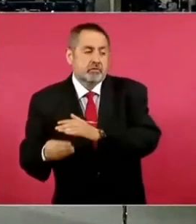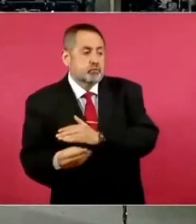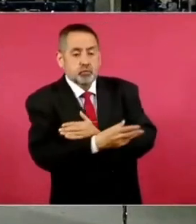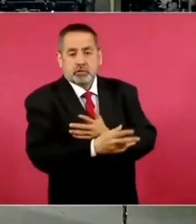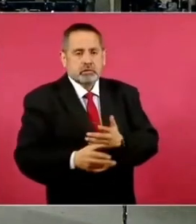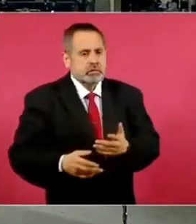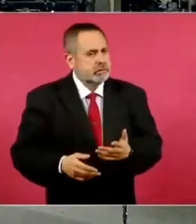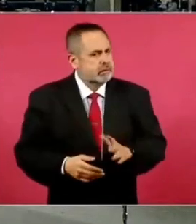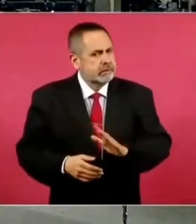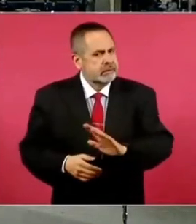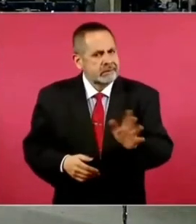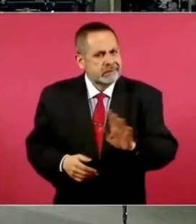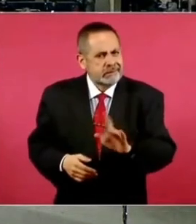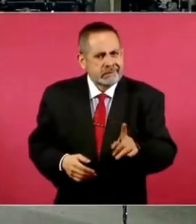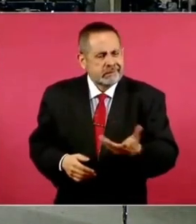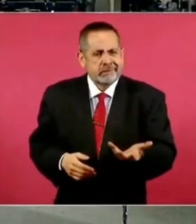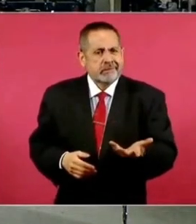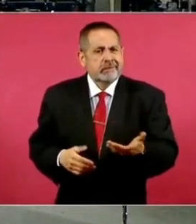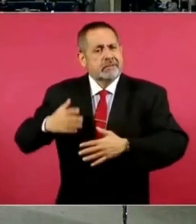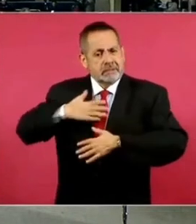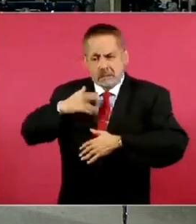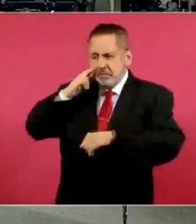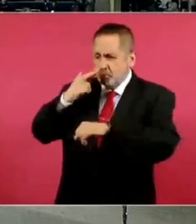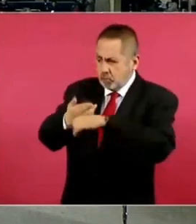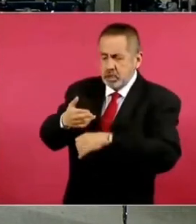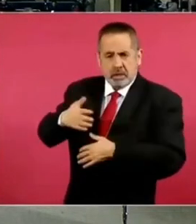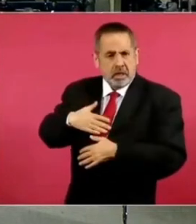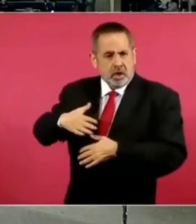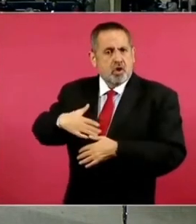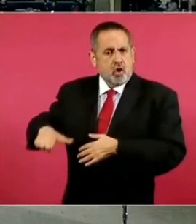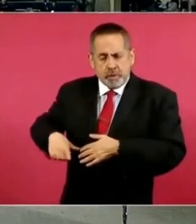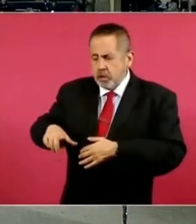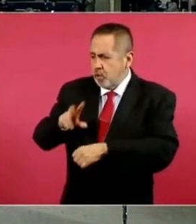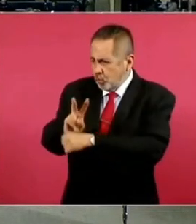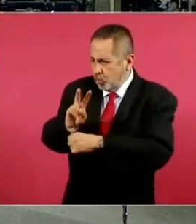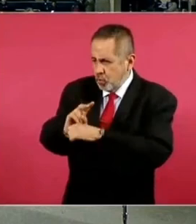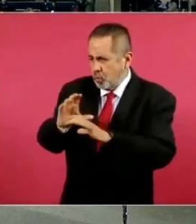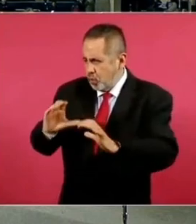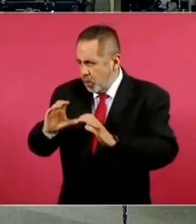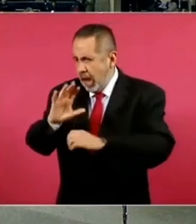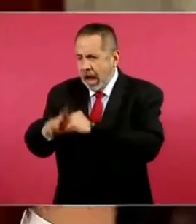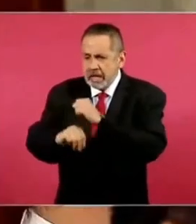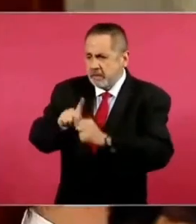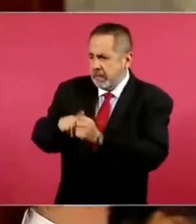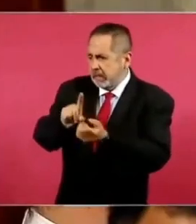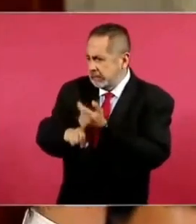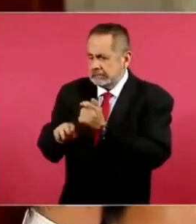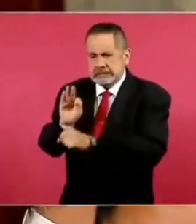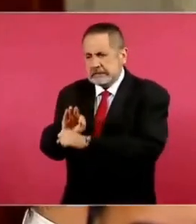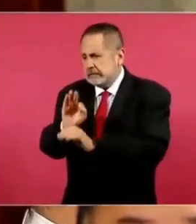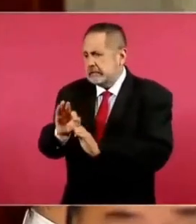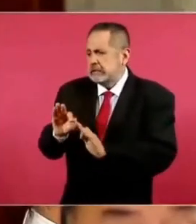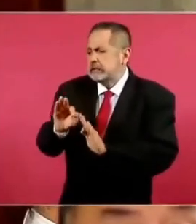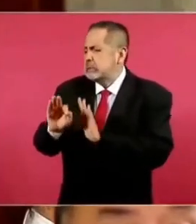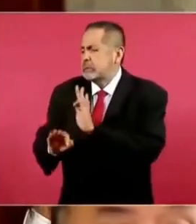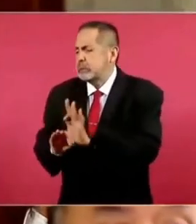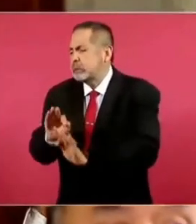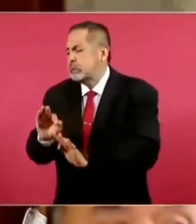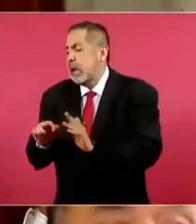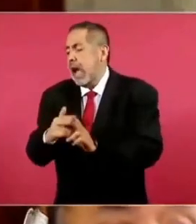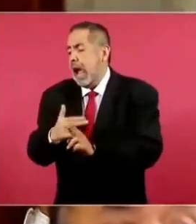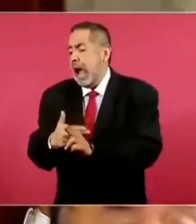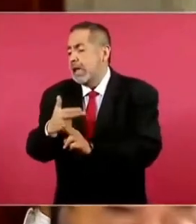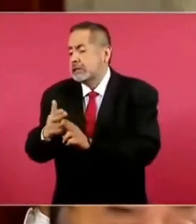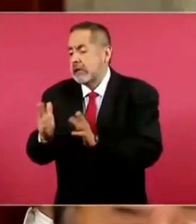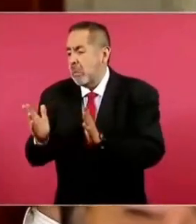Debería ser exclusiva del Estado la obligación de ser Custodio de los animales silvestres cautivos y protegerlos hasta su muerte natural